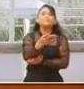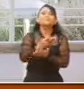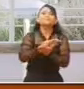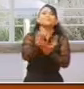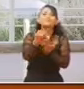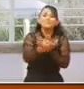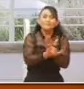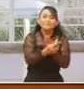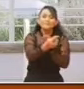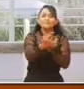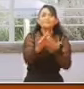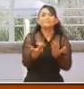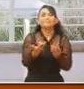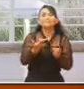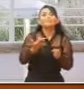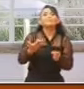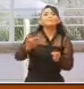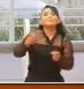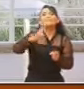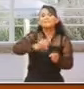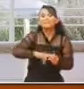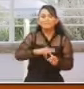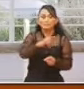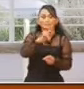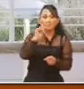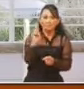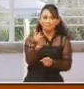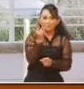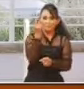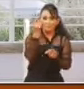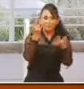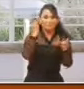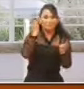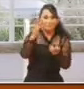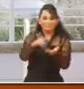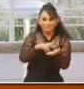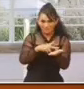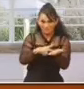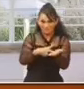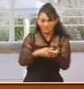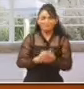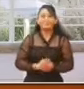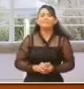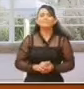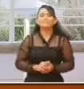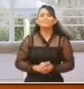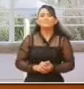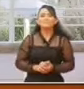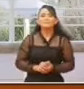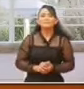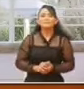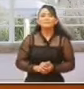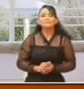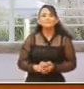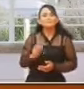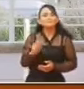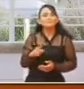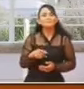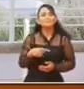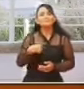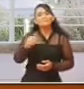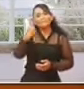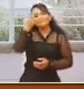la clínica de la universidad en Santa Rosa Jáuregui, entre otras cosas, pero también para la